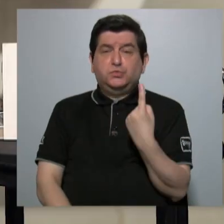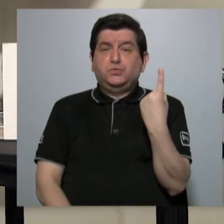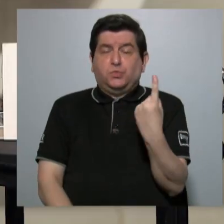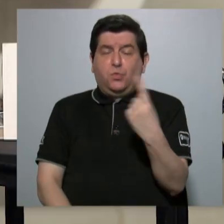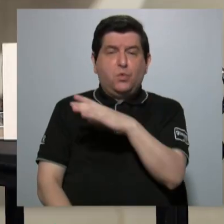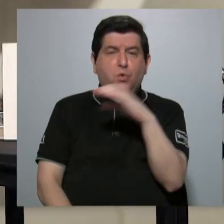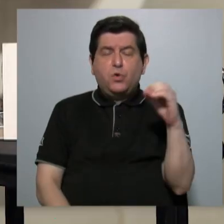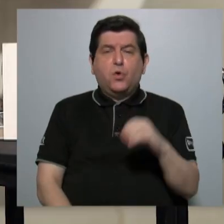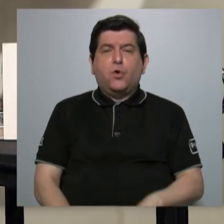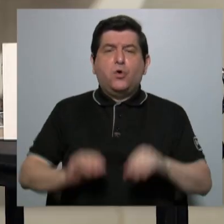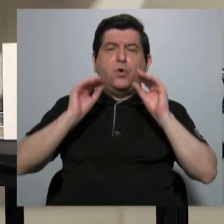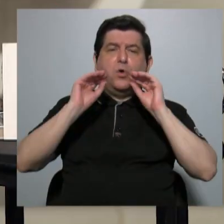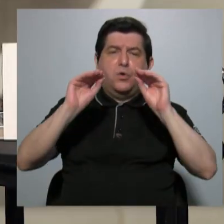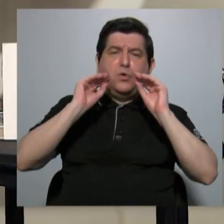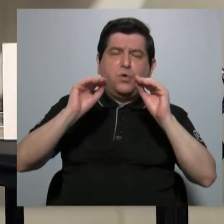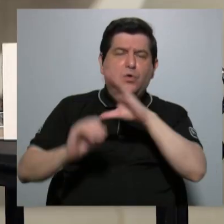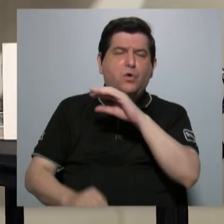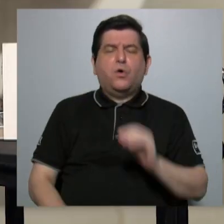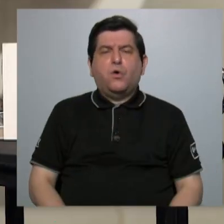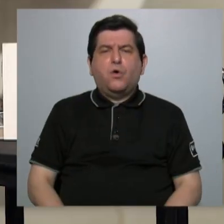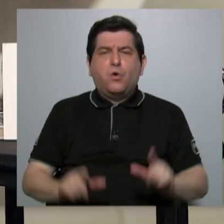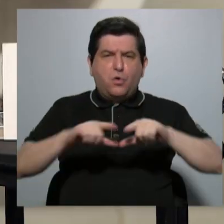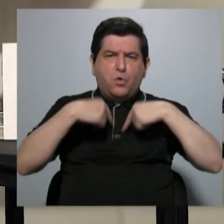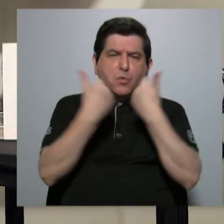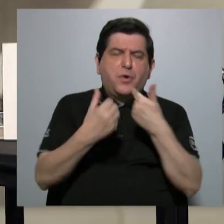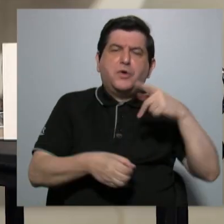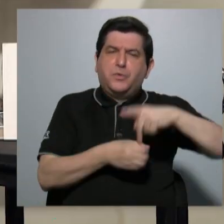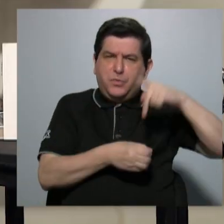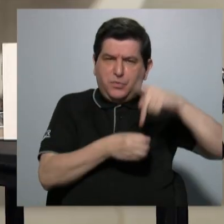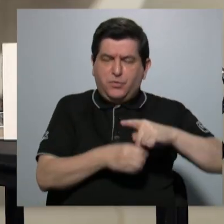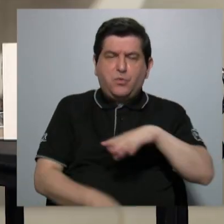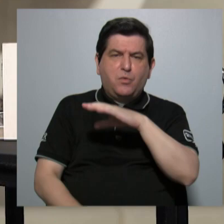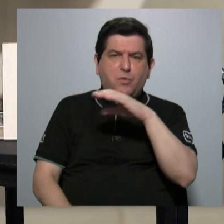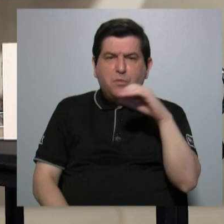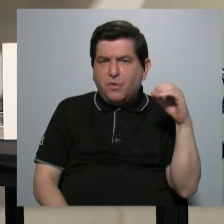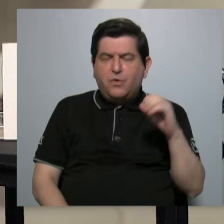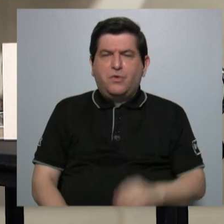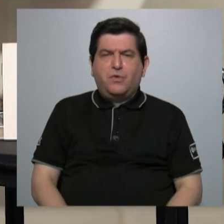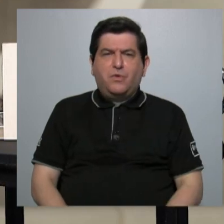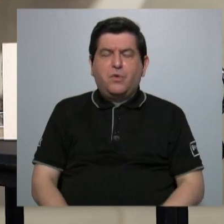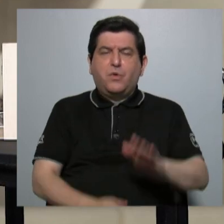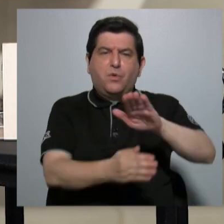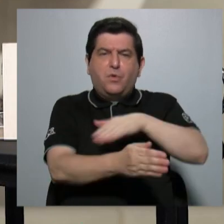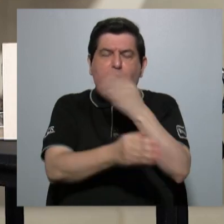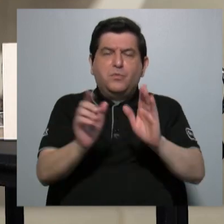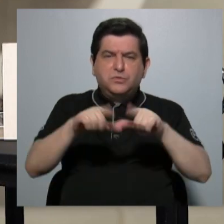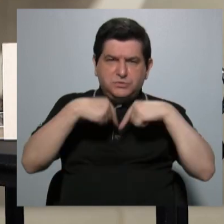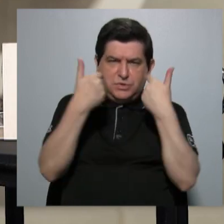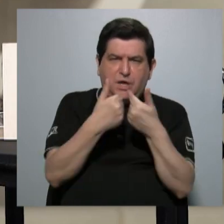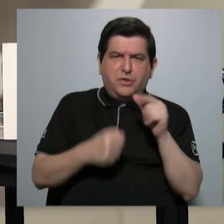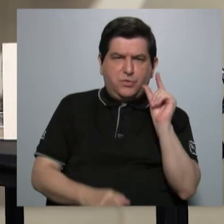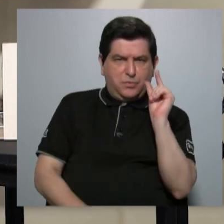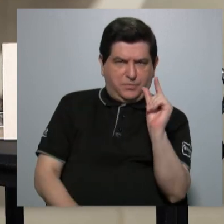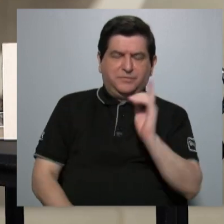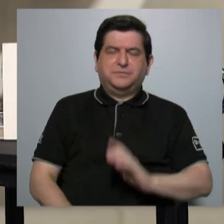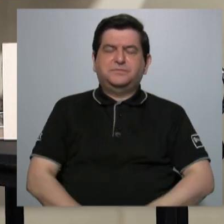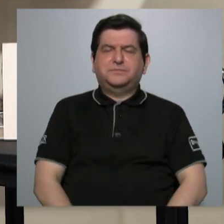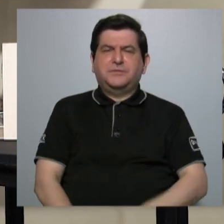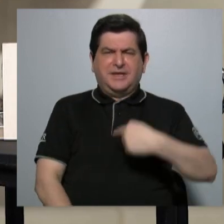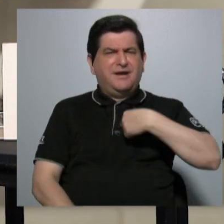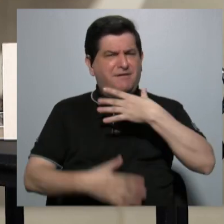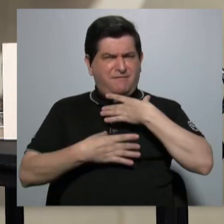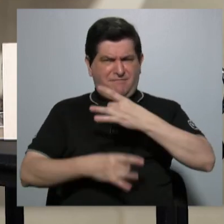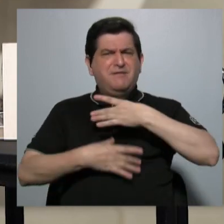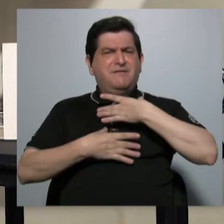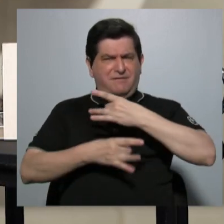solista, sirve para dar clases, sirve para tocar en una orquesta y sirve para hacer música de cámara. Entonces a mí me